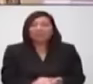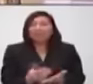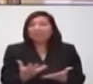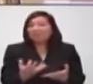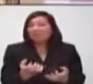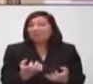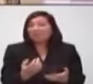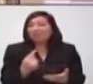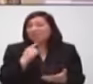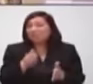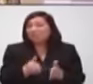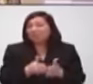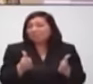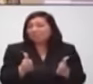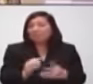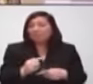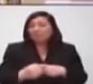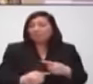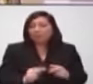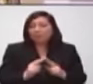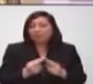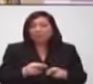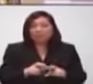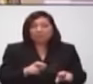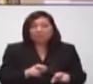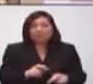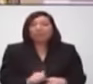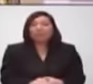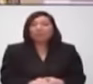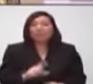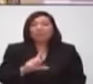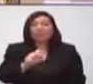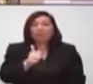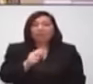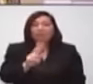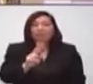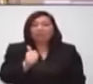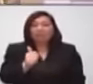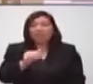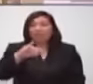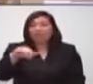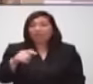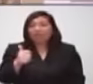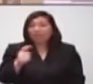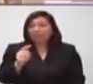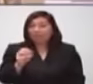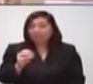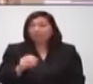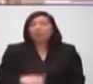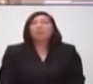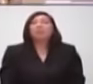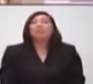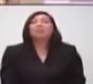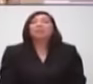quizás va a ser abierto en la próxima sesión del Pleno, que es el caso Lavallato. Dentro del caso Lavallato